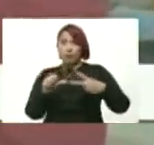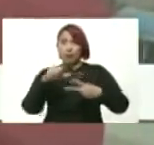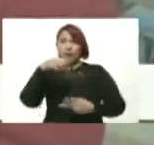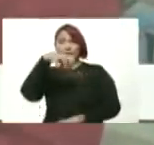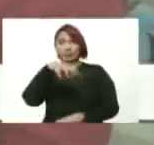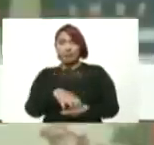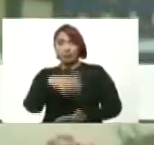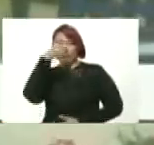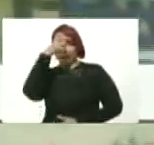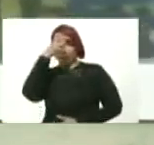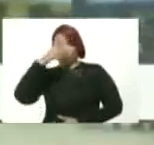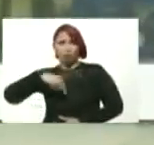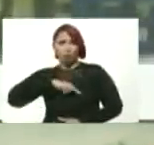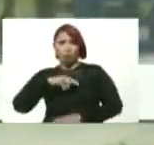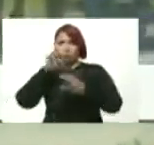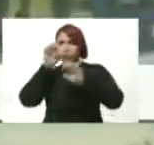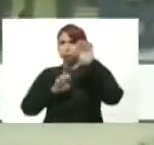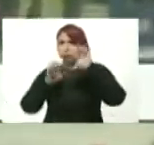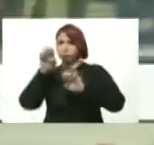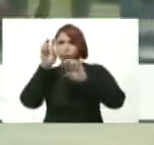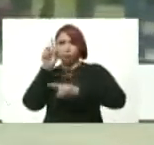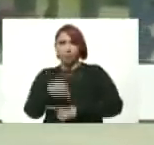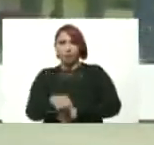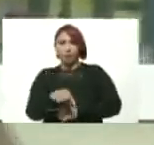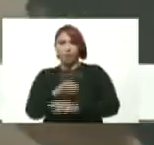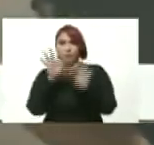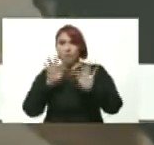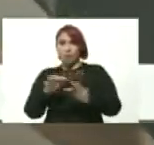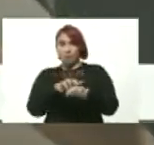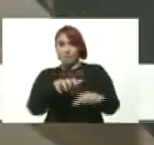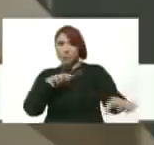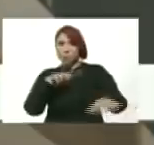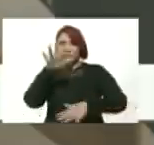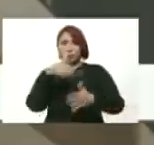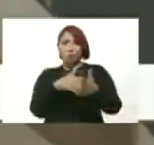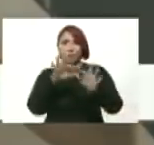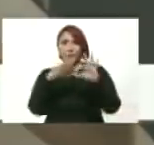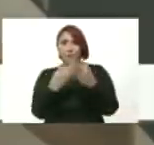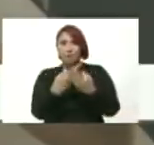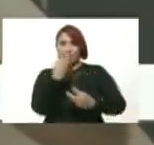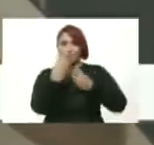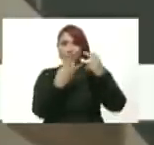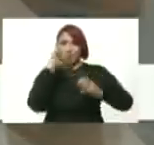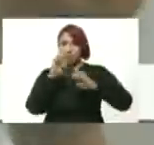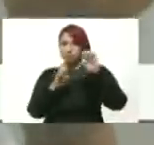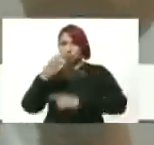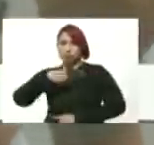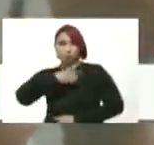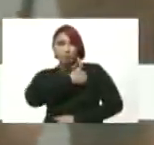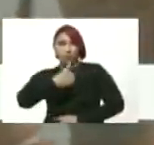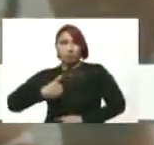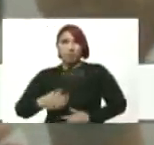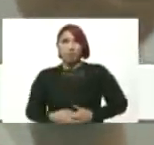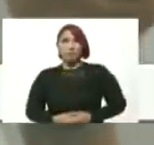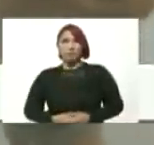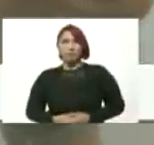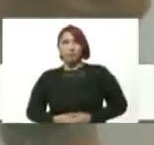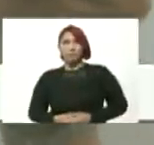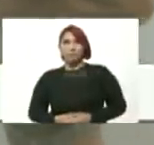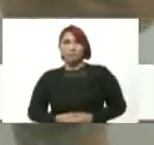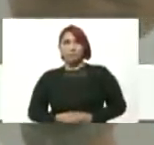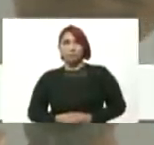pescado de forma masiva aproximadamente cinco mil familias yo quisiera presidente